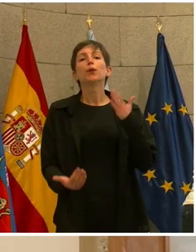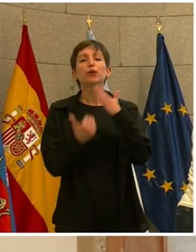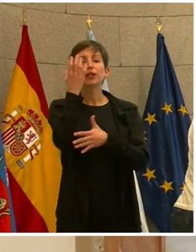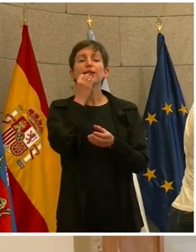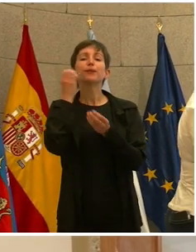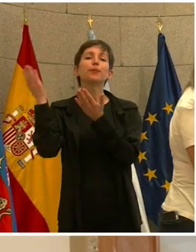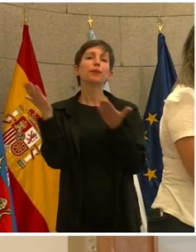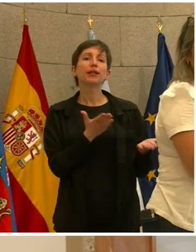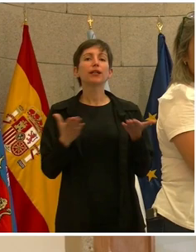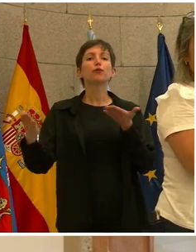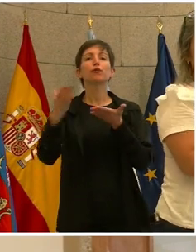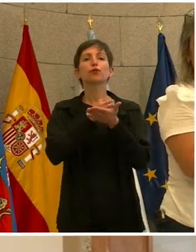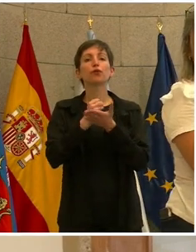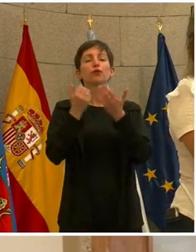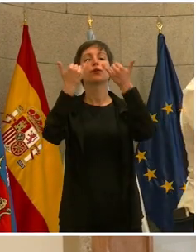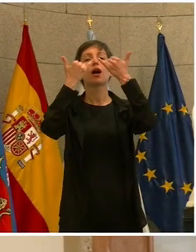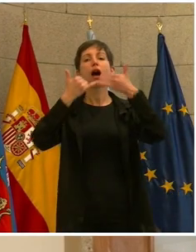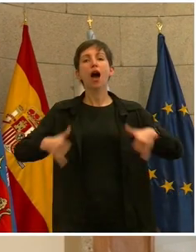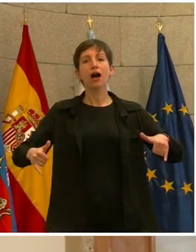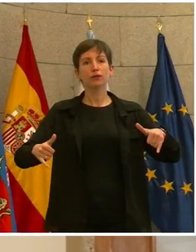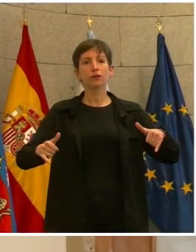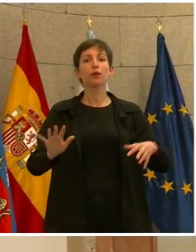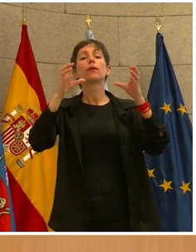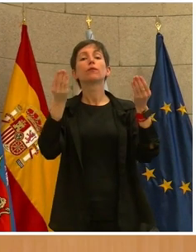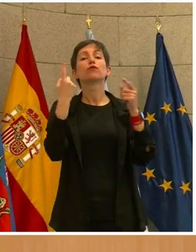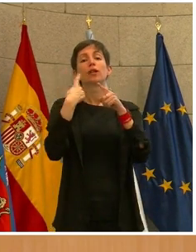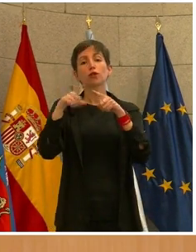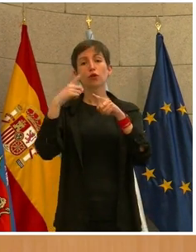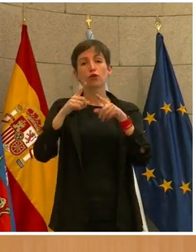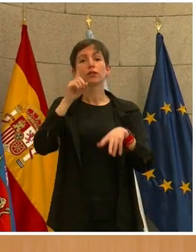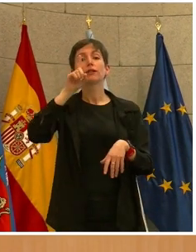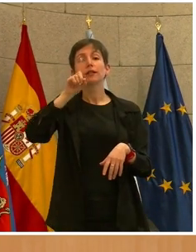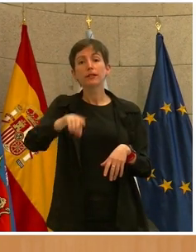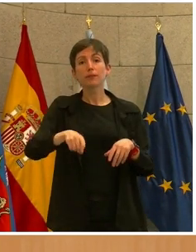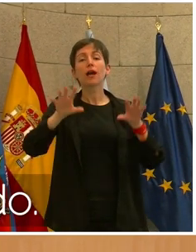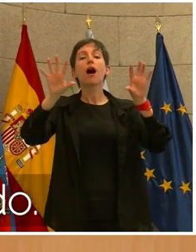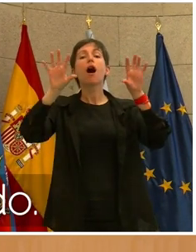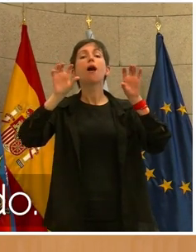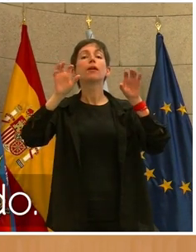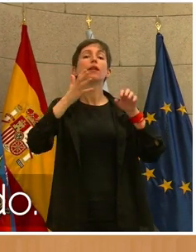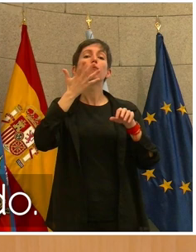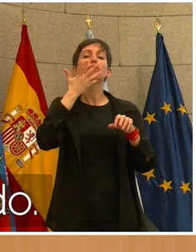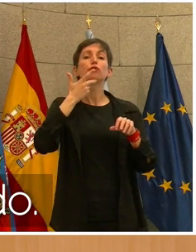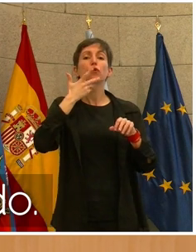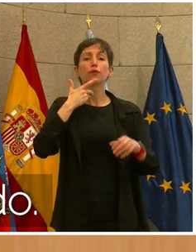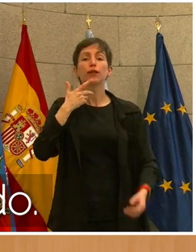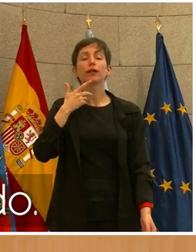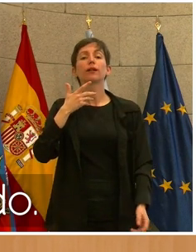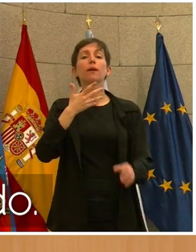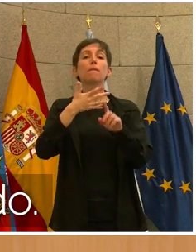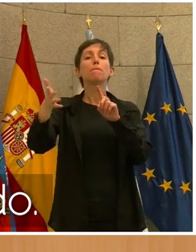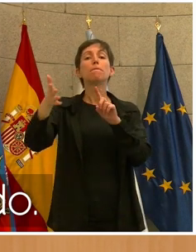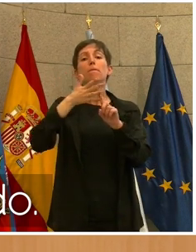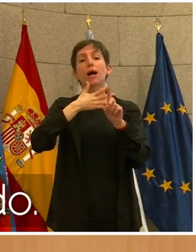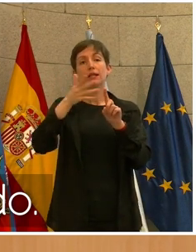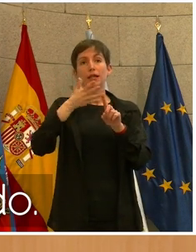bienvenidos todos al al acto de la quincuagésima jornada prendamos a conocer ese maltrato